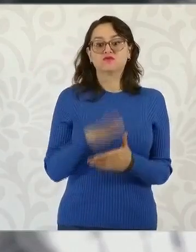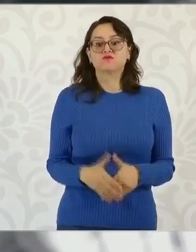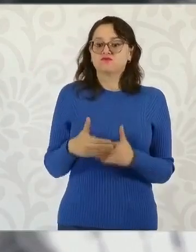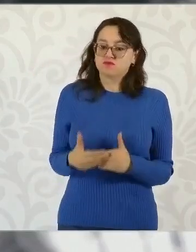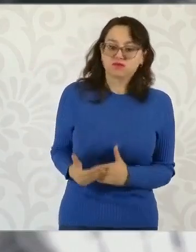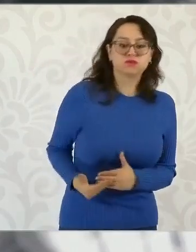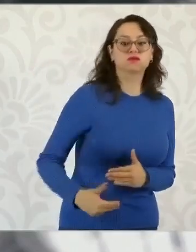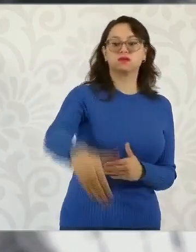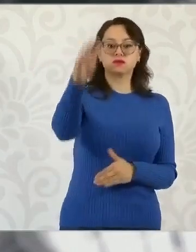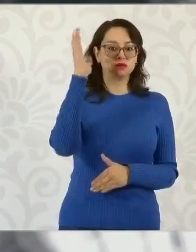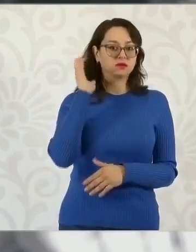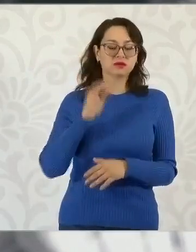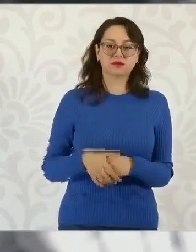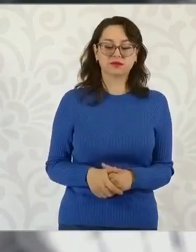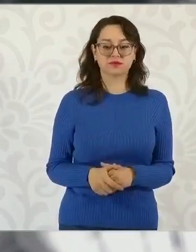en el legado,